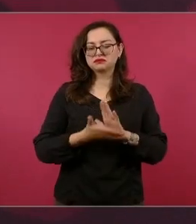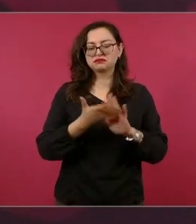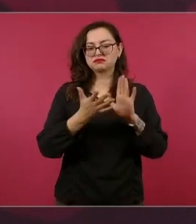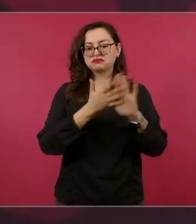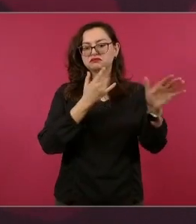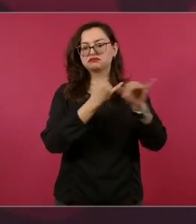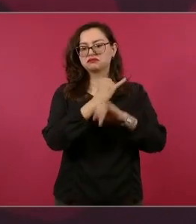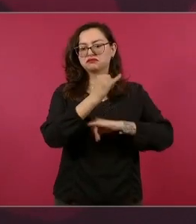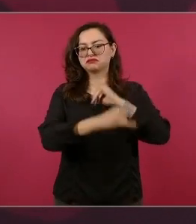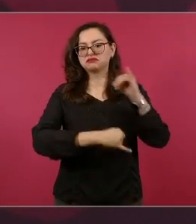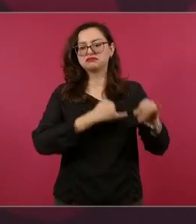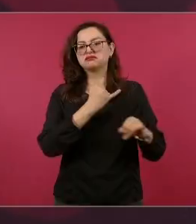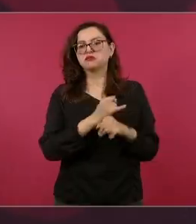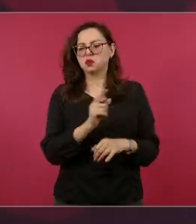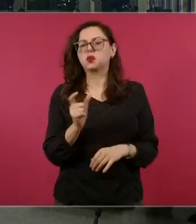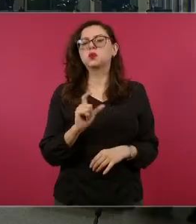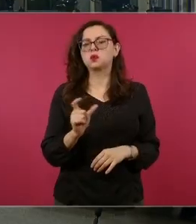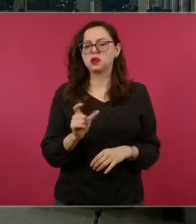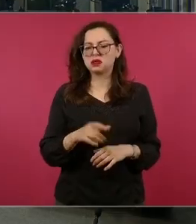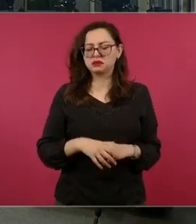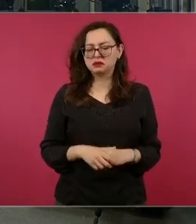Y